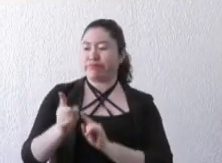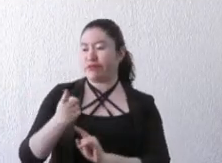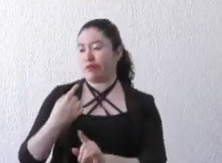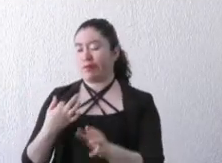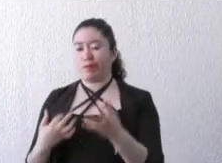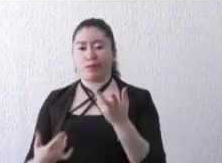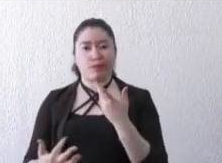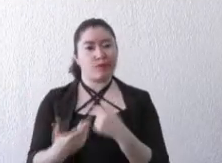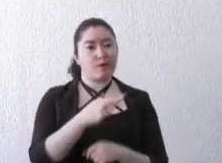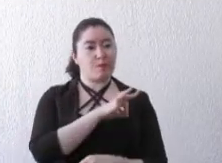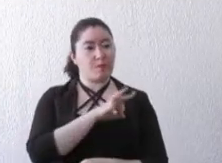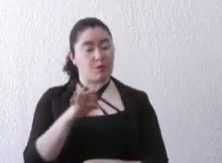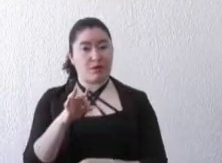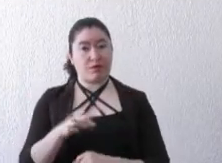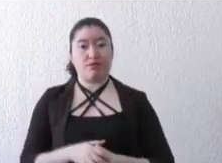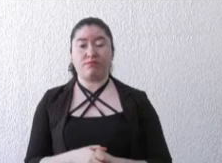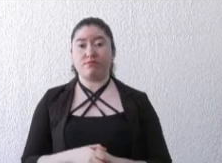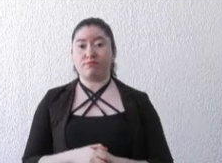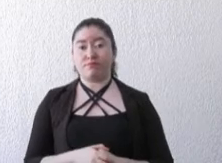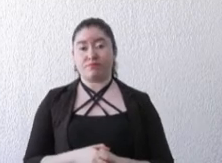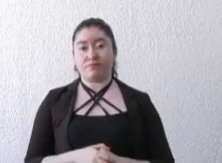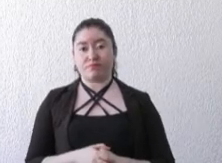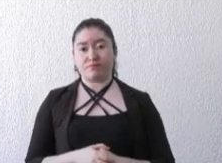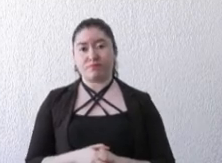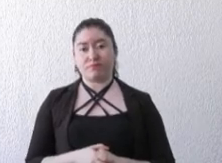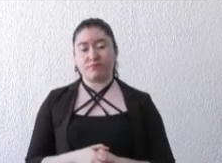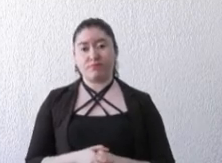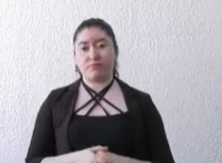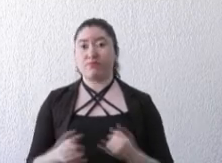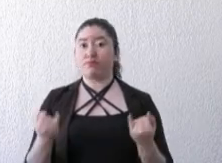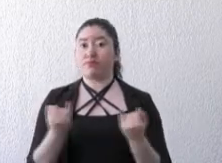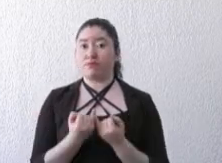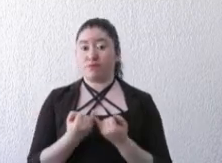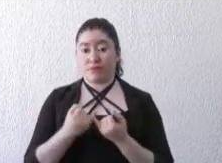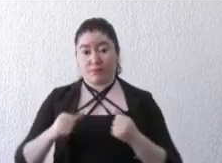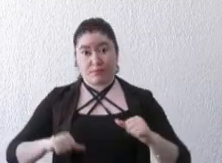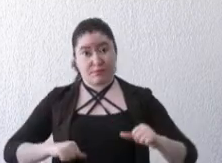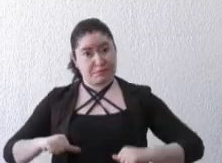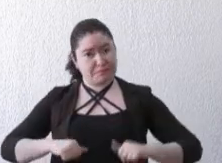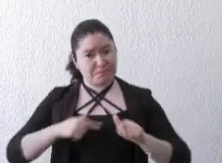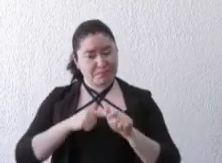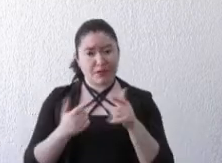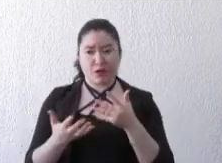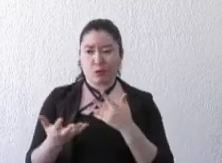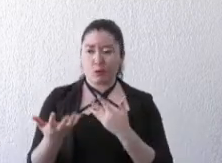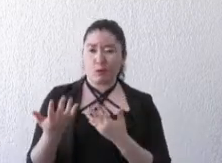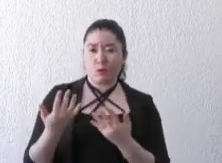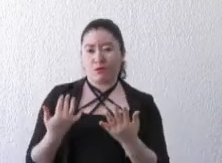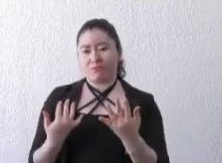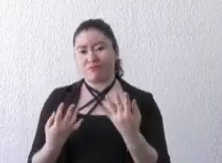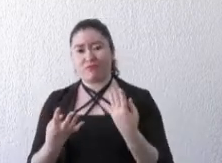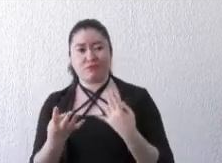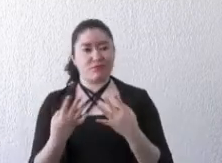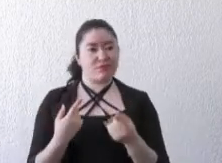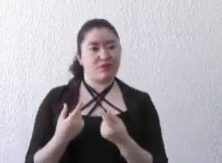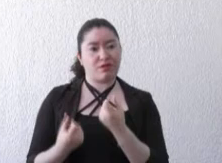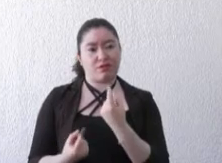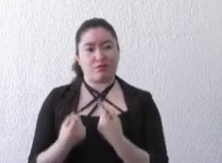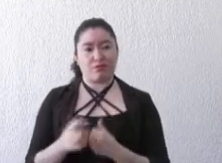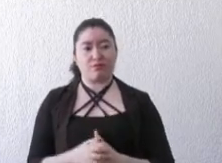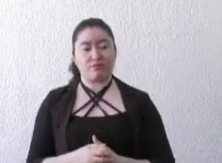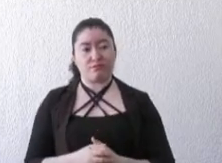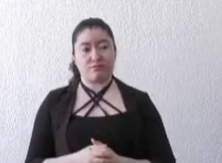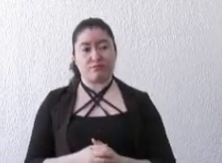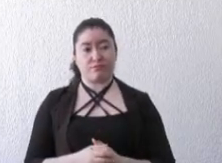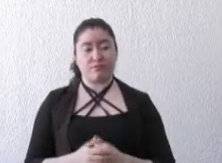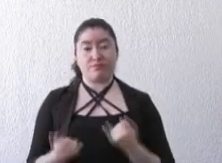movimiento las actividades. Importante decir que durante las experiencias de